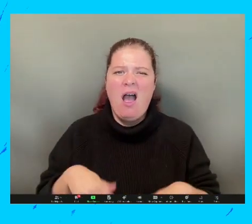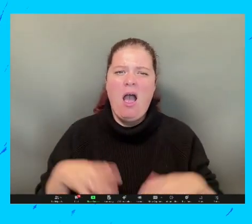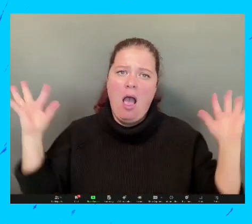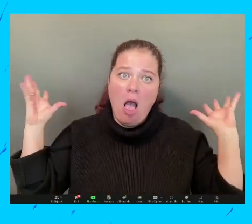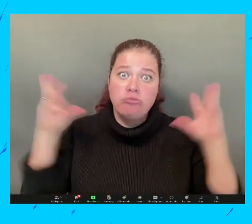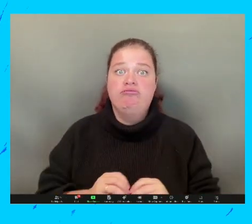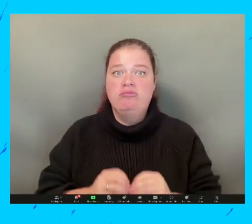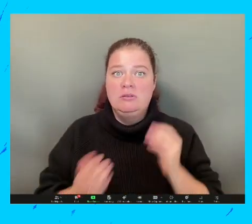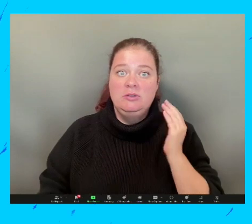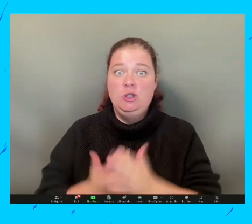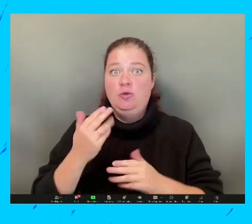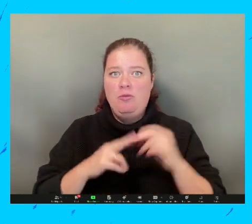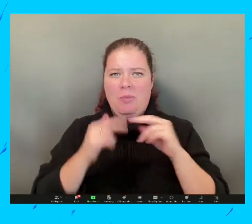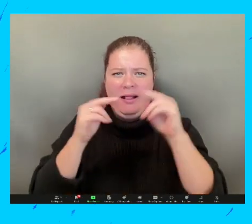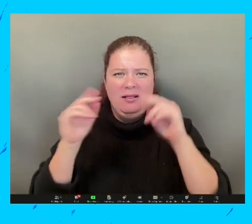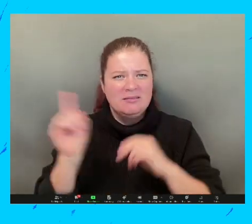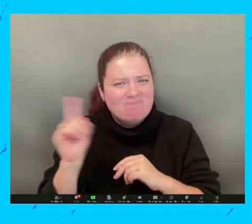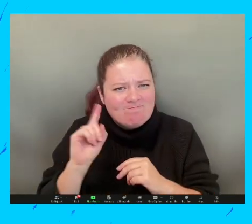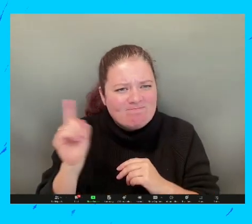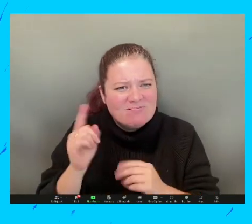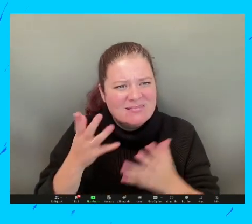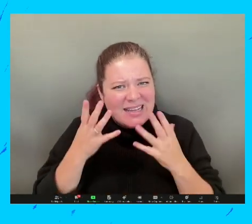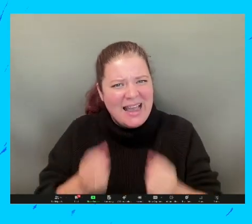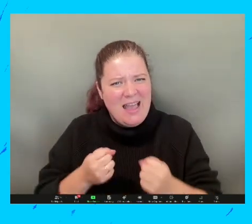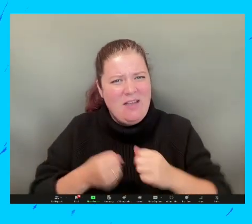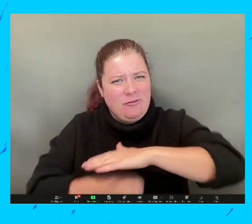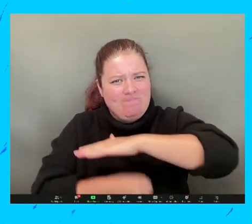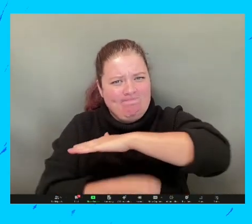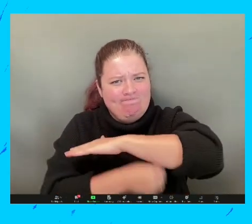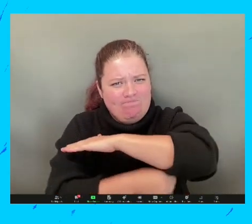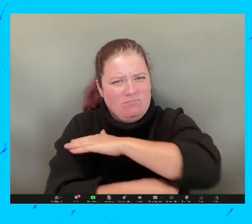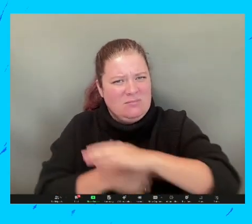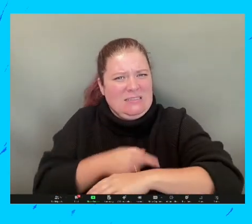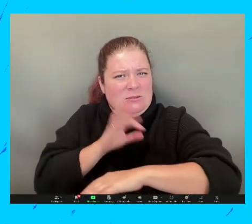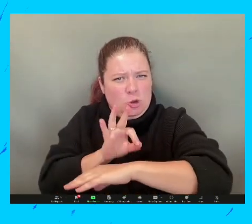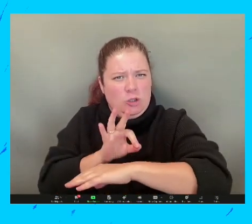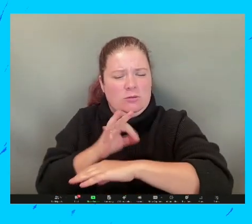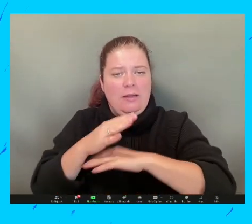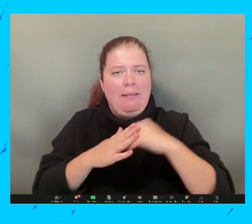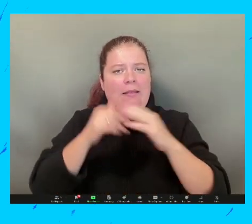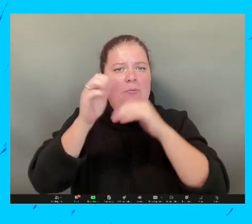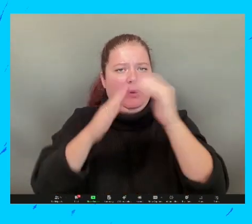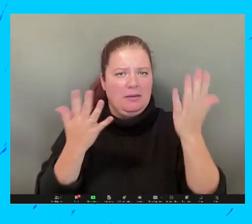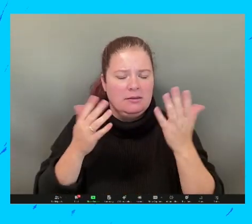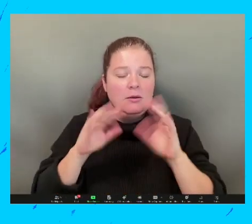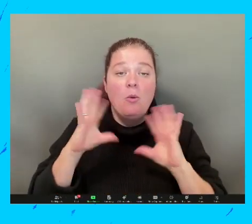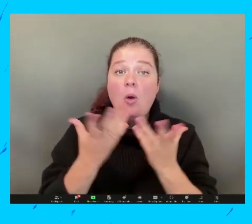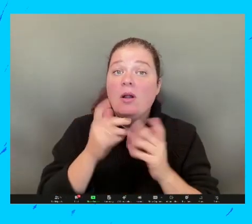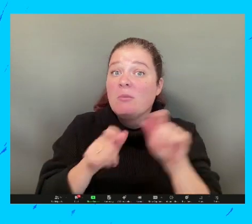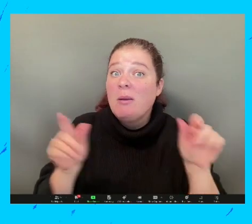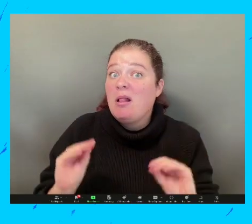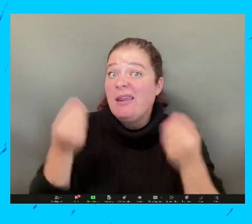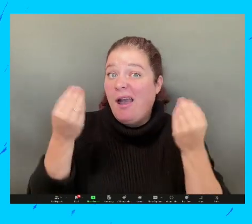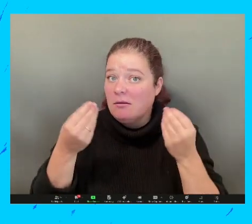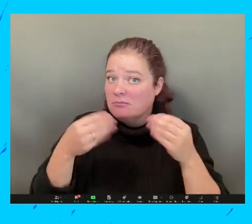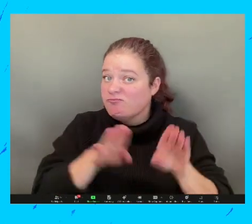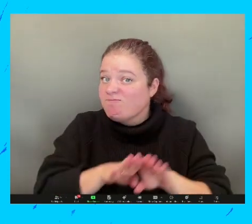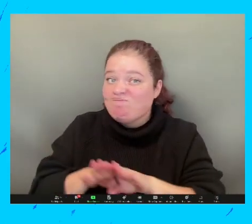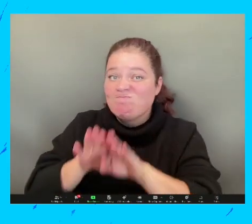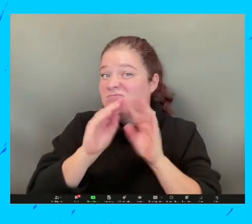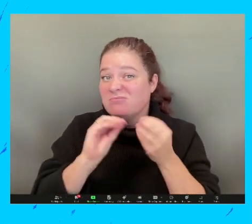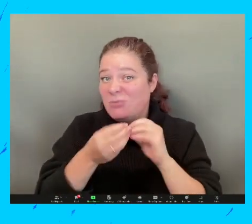procesos de construcción y no empezar de nuevo, ¿no? Siempre. Los jóvenes en todo el mundo enfrentan